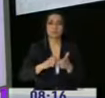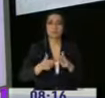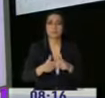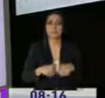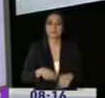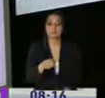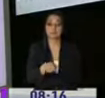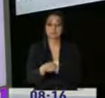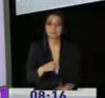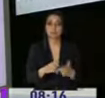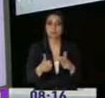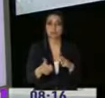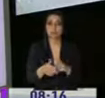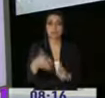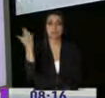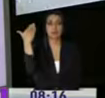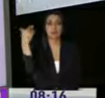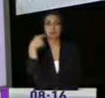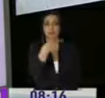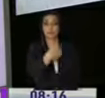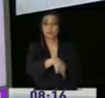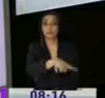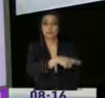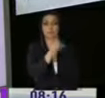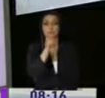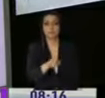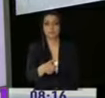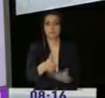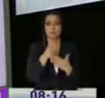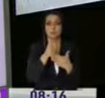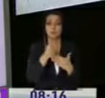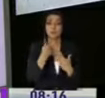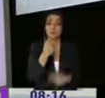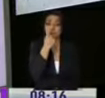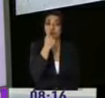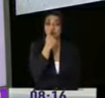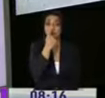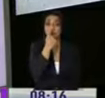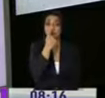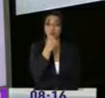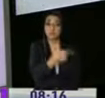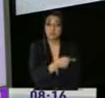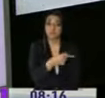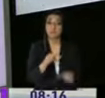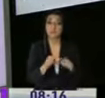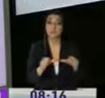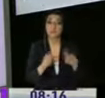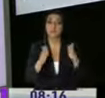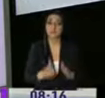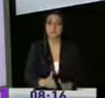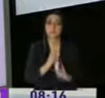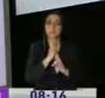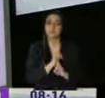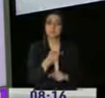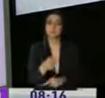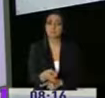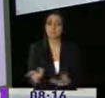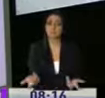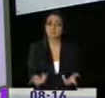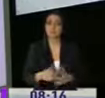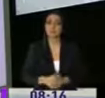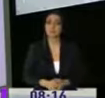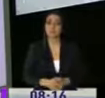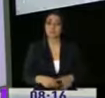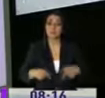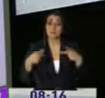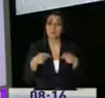de ellos. Alcalde Rodas, Quitumbe necesita ayuda. Y sería interesante saber que la Universidad Zonal les dé respuesta a ellos. ¿Cómo se puede vivir